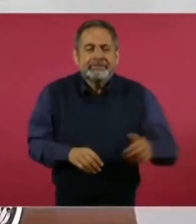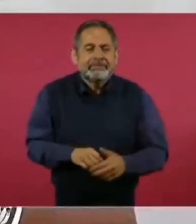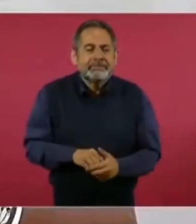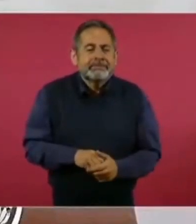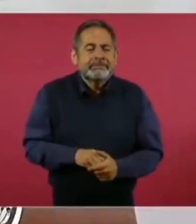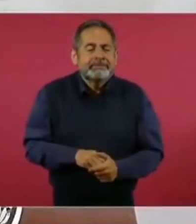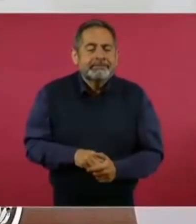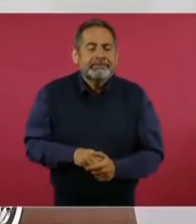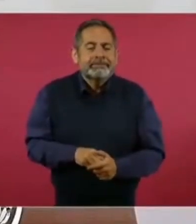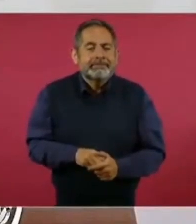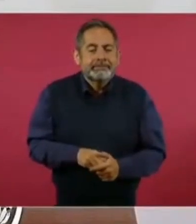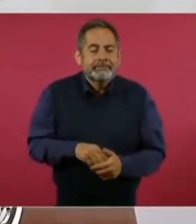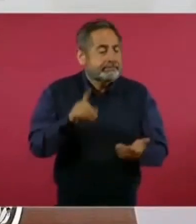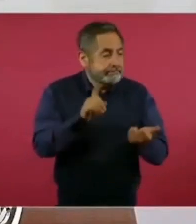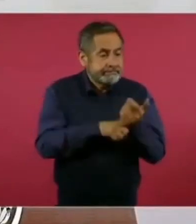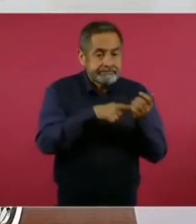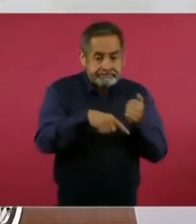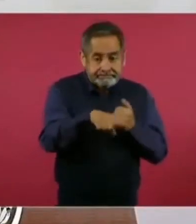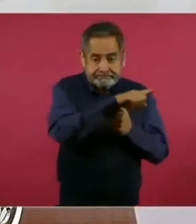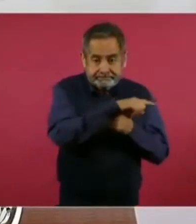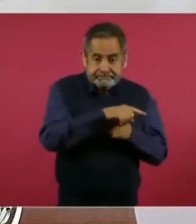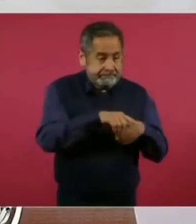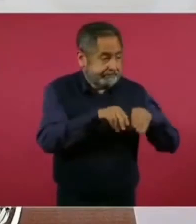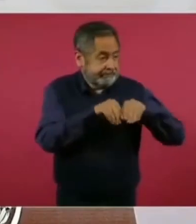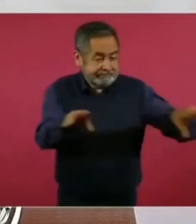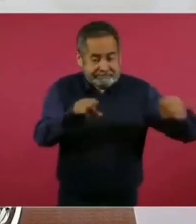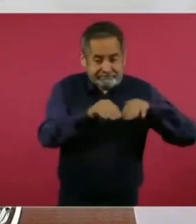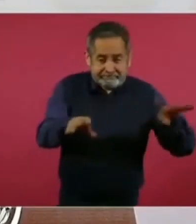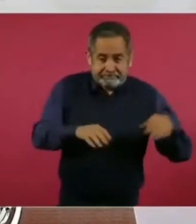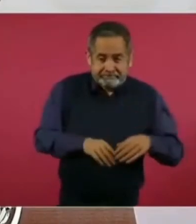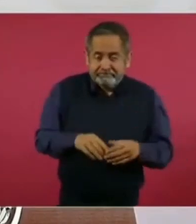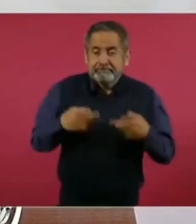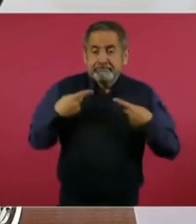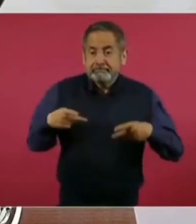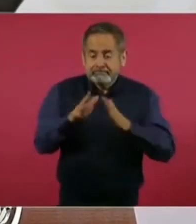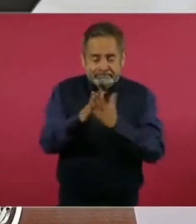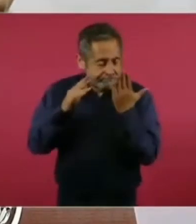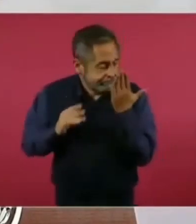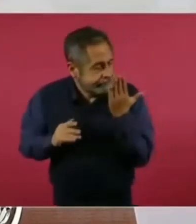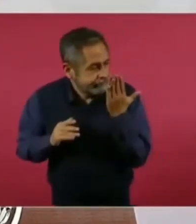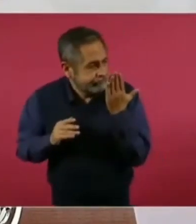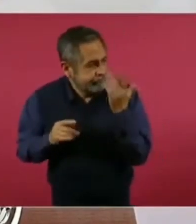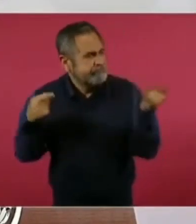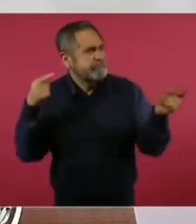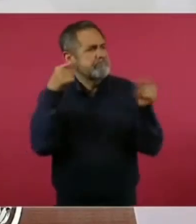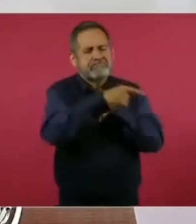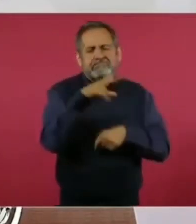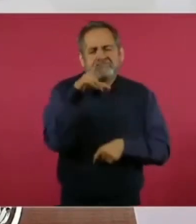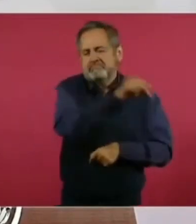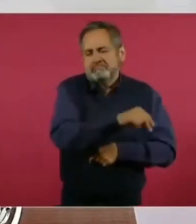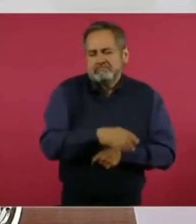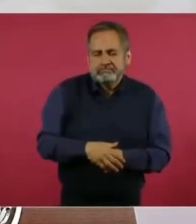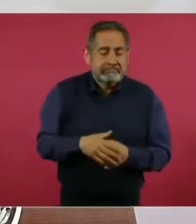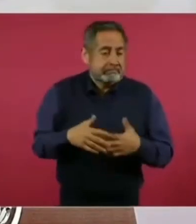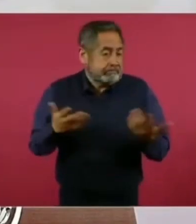Además nos han ayudado también a